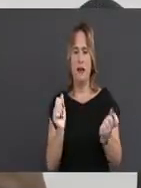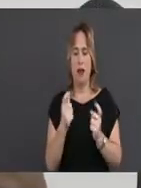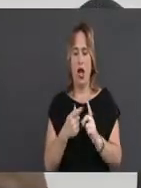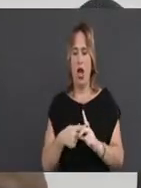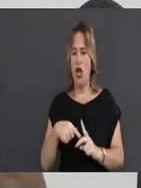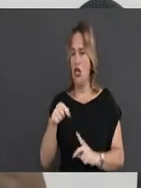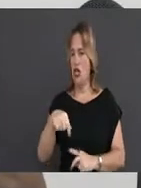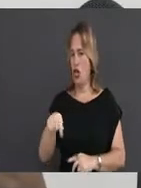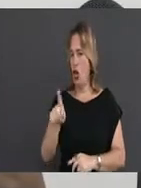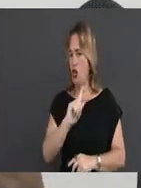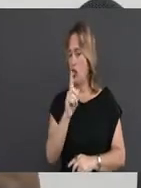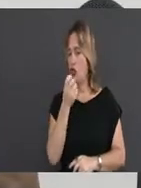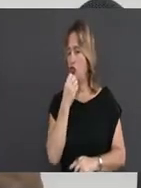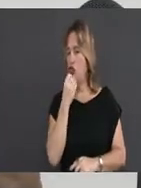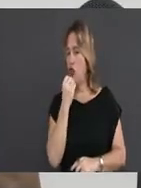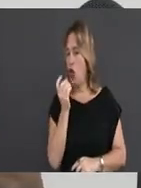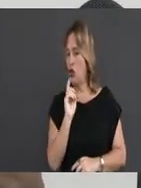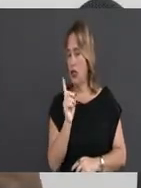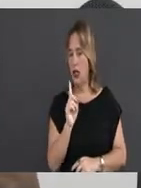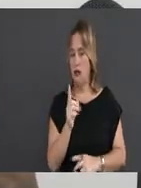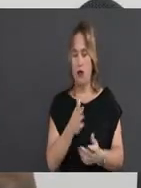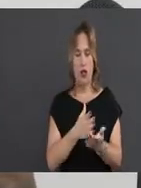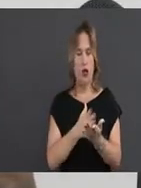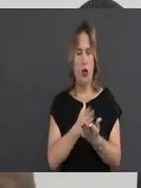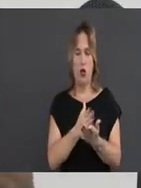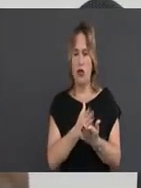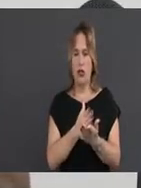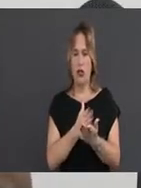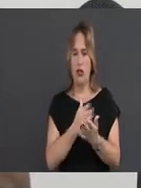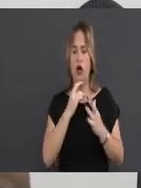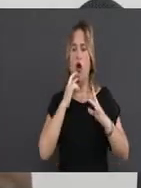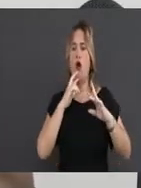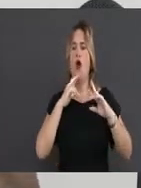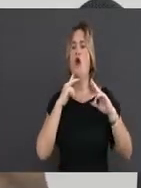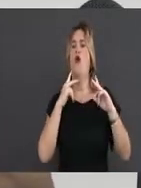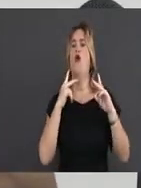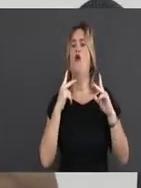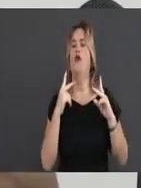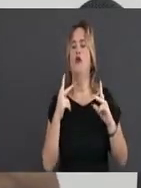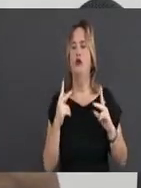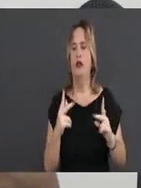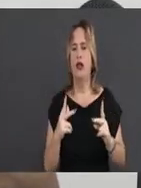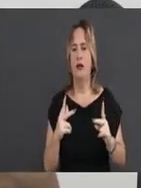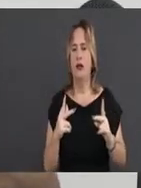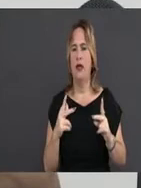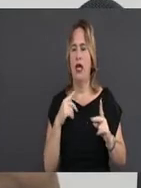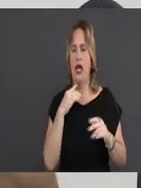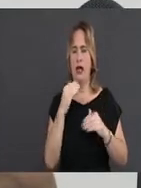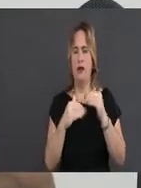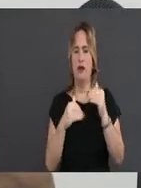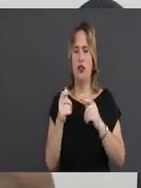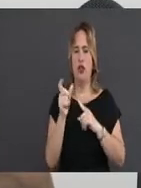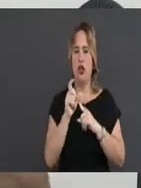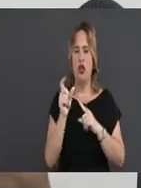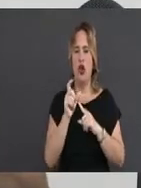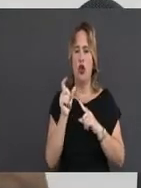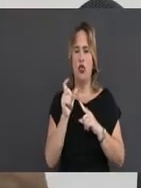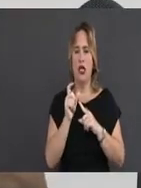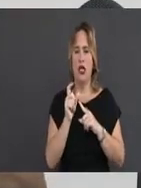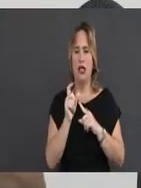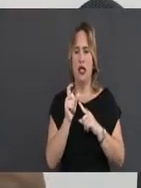no podemos continuar hasta que no vuelva a retomarse el proceso de contratación.